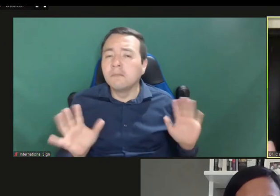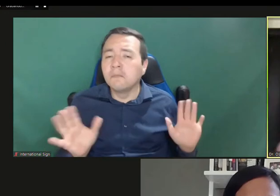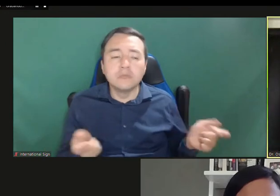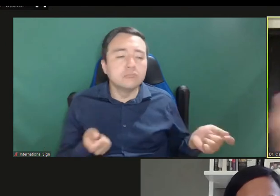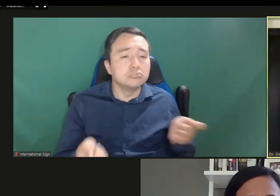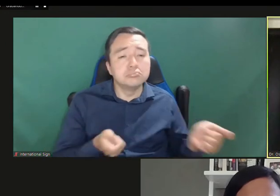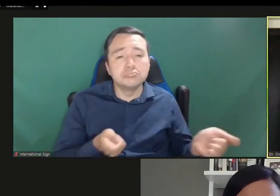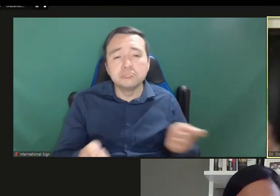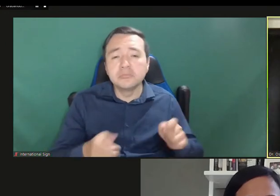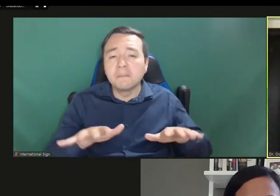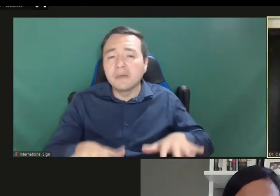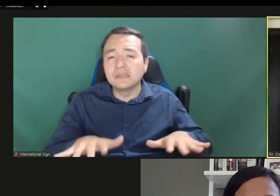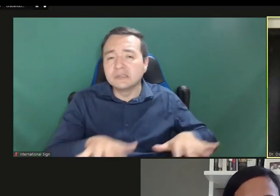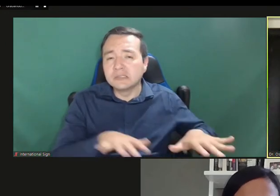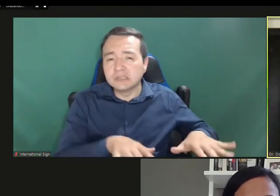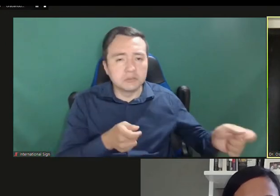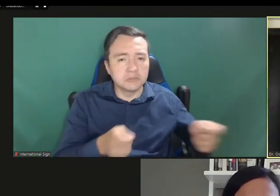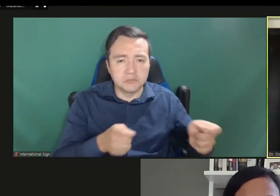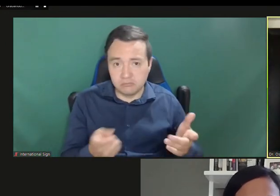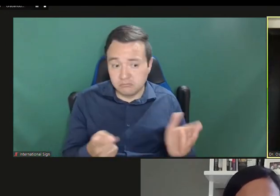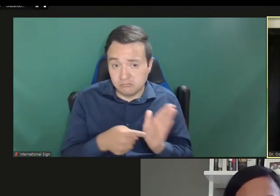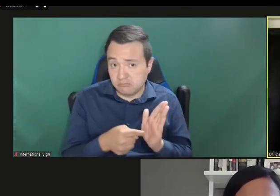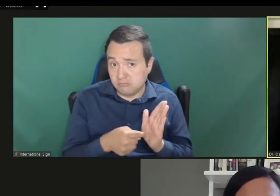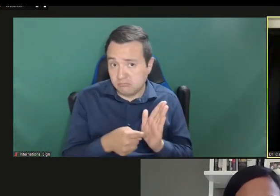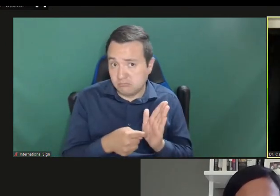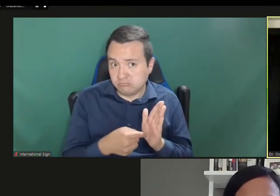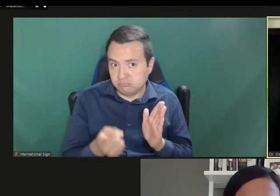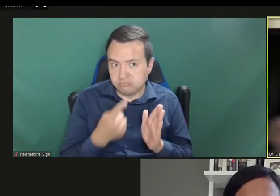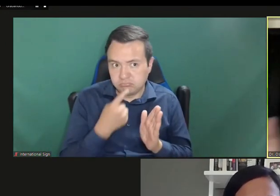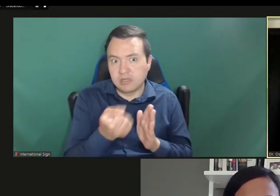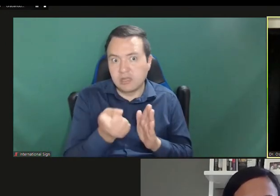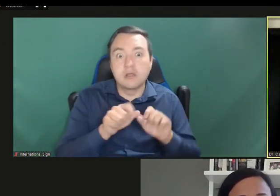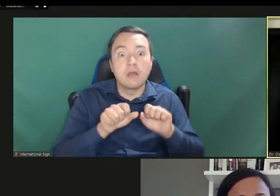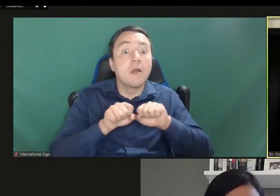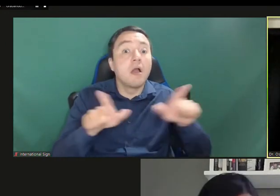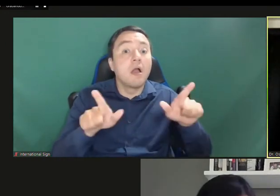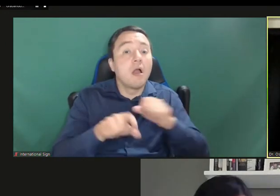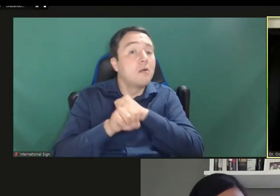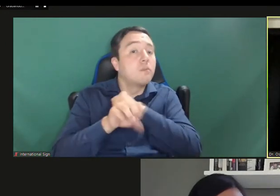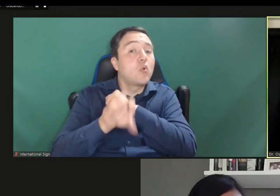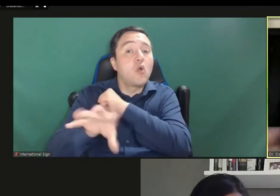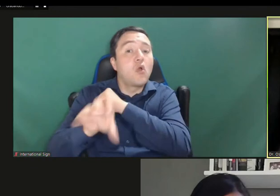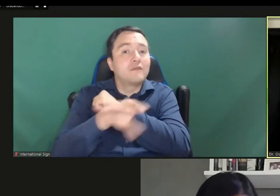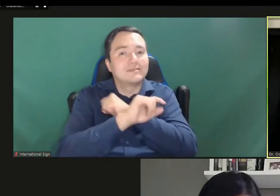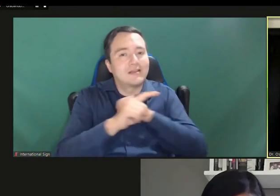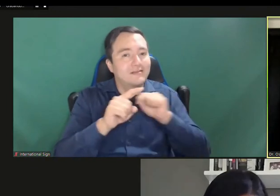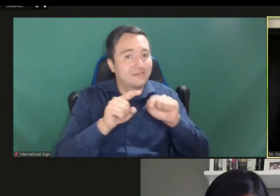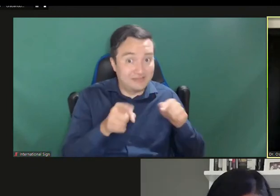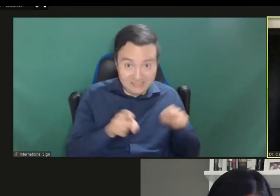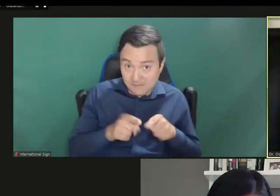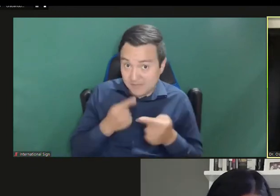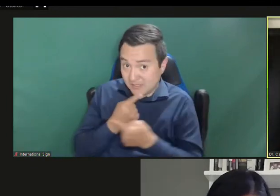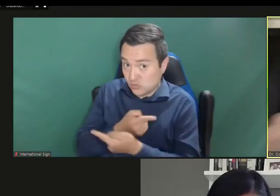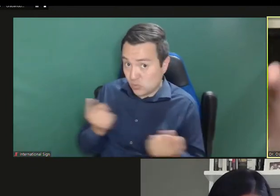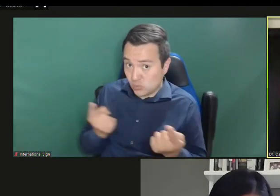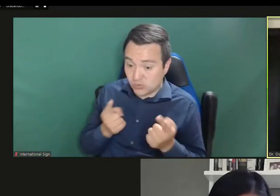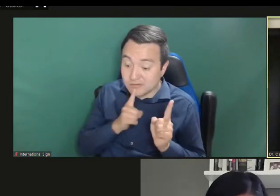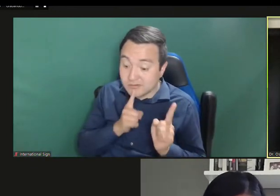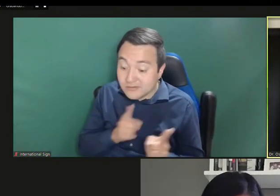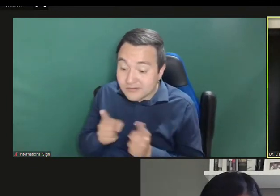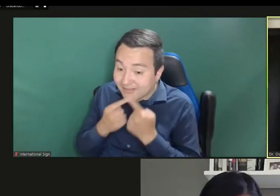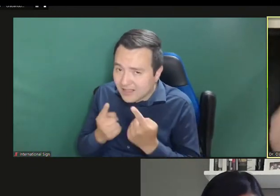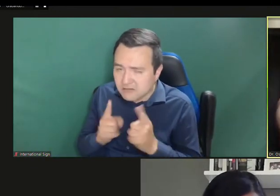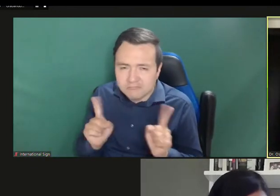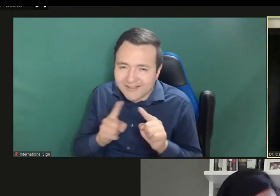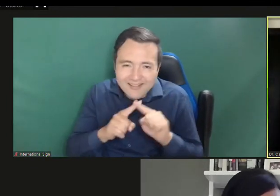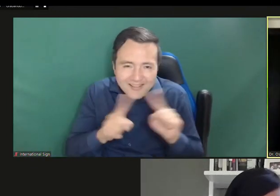pasivo y después hablaba por supuesto que la publicidad no es lo mismo que otras formas de discursos que tienen otro nivel de protección entonces dentro